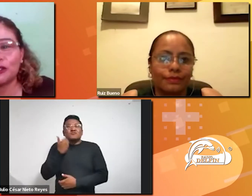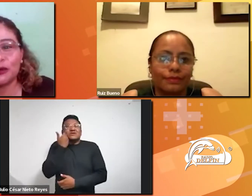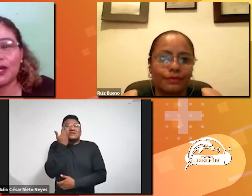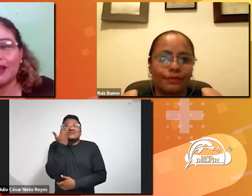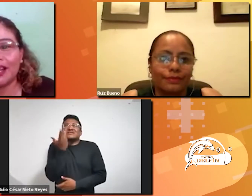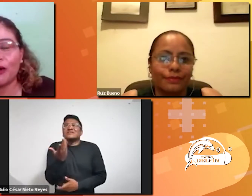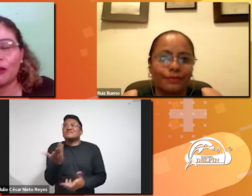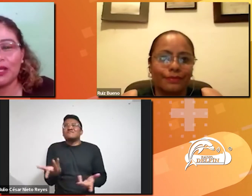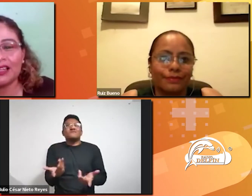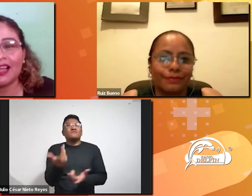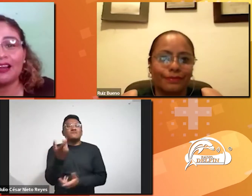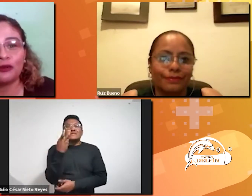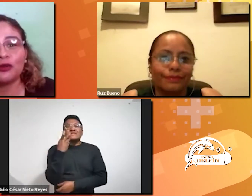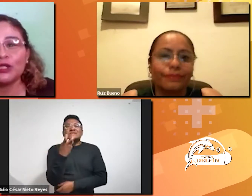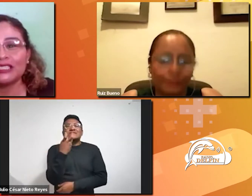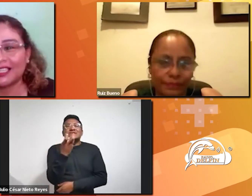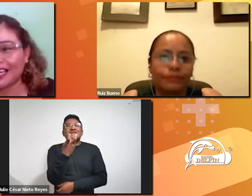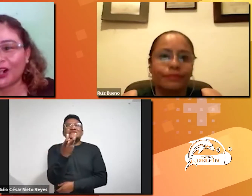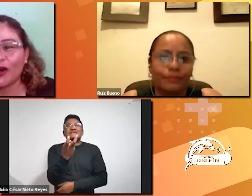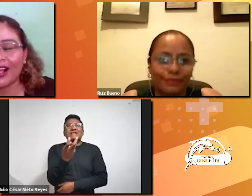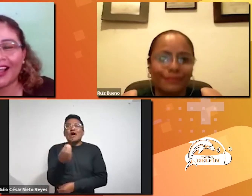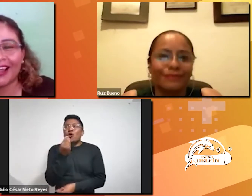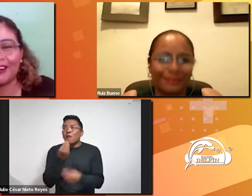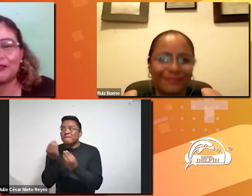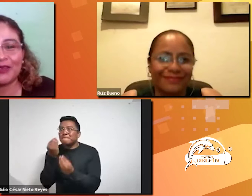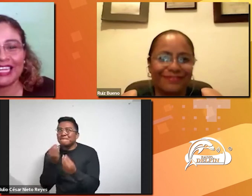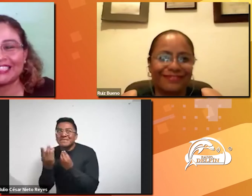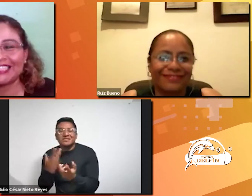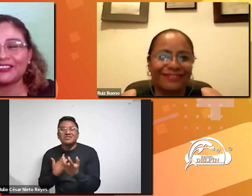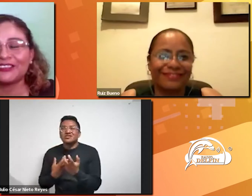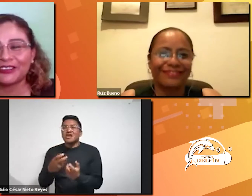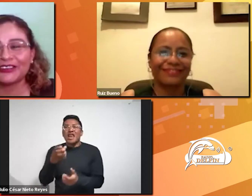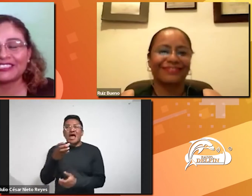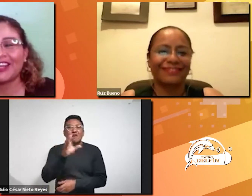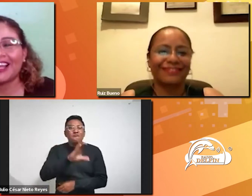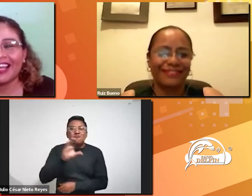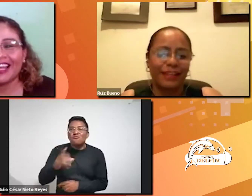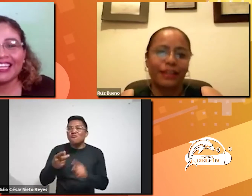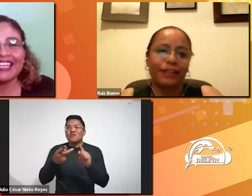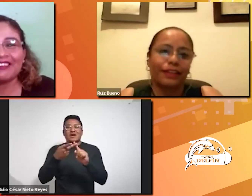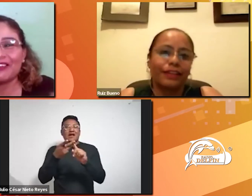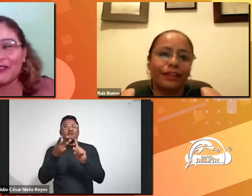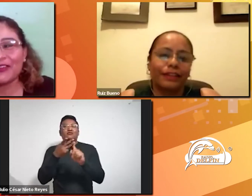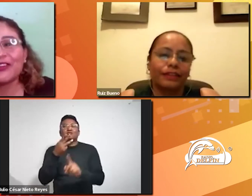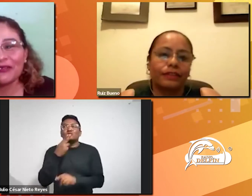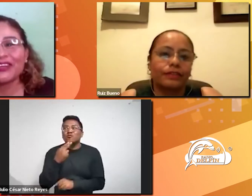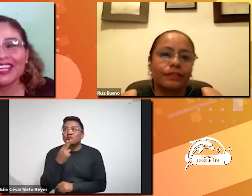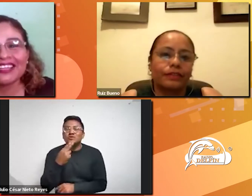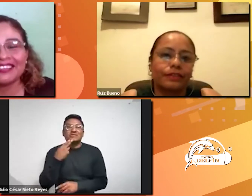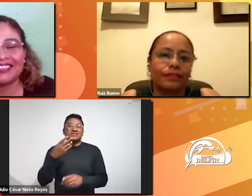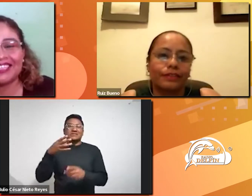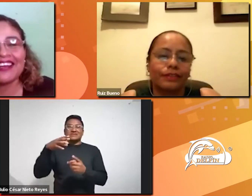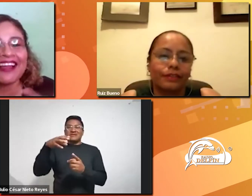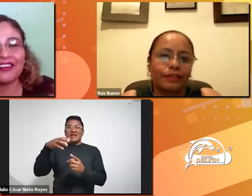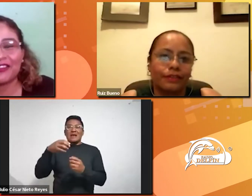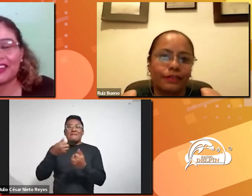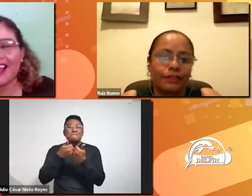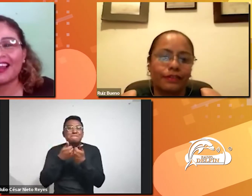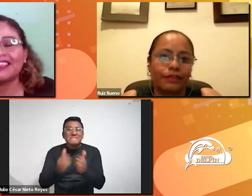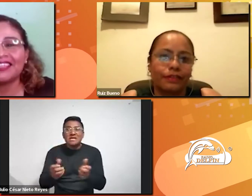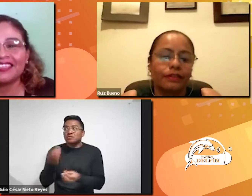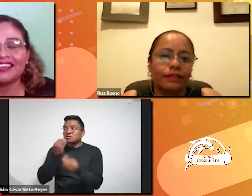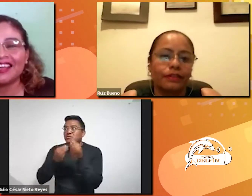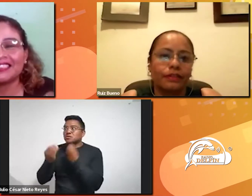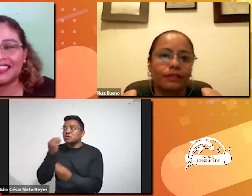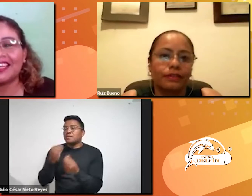ese consuelo en la comida, en lo dulce, en la coca, en los panquecitos, todo eso. Y como no podían ir a